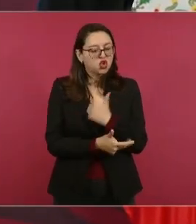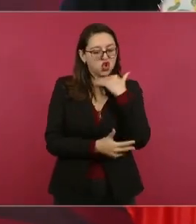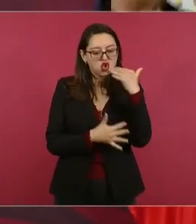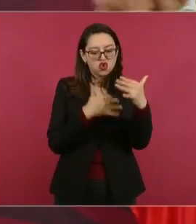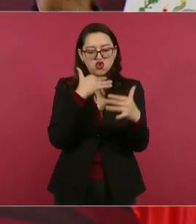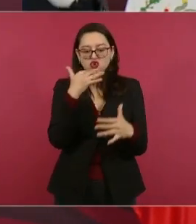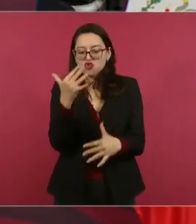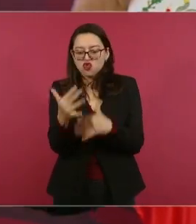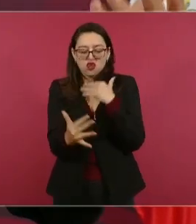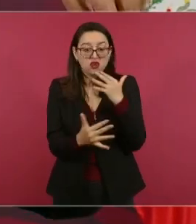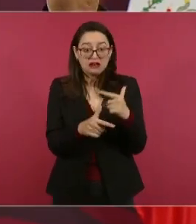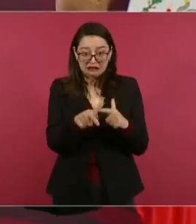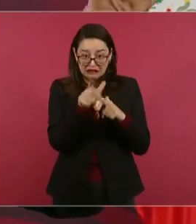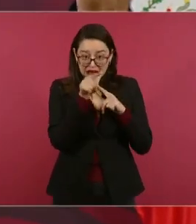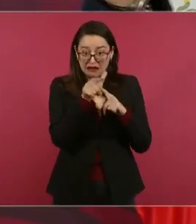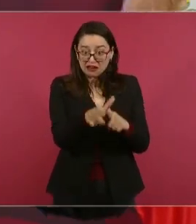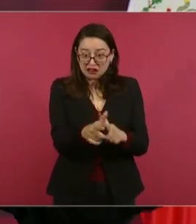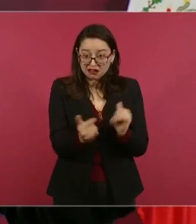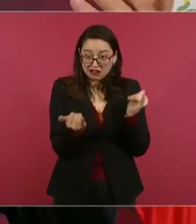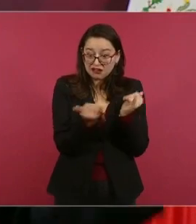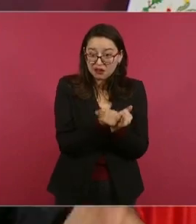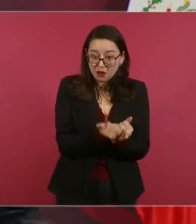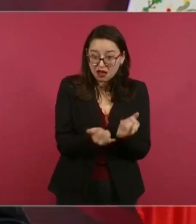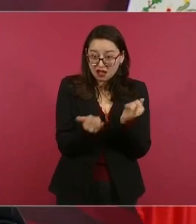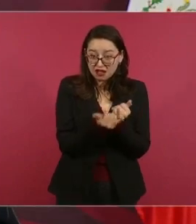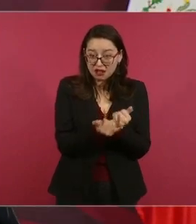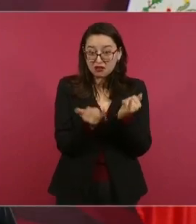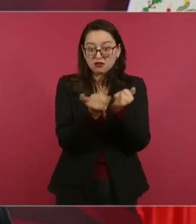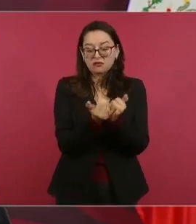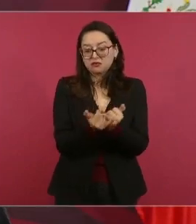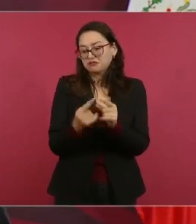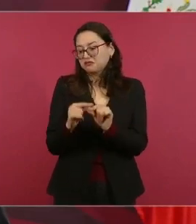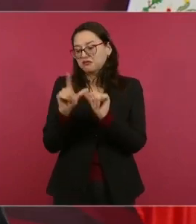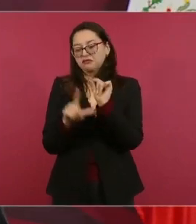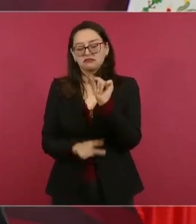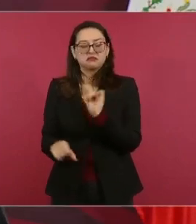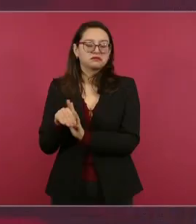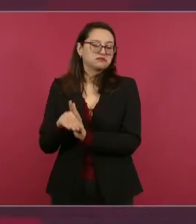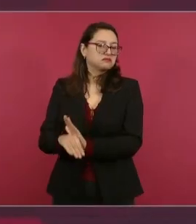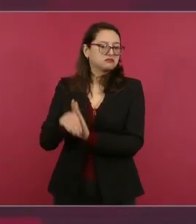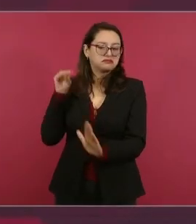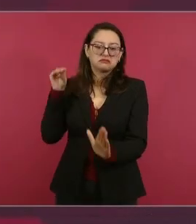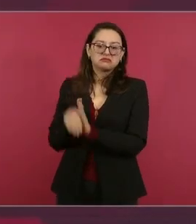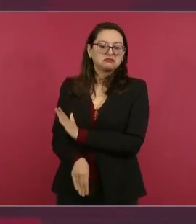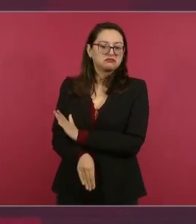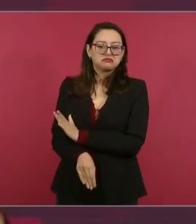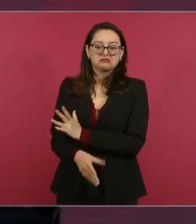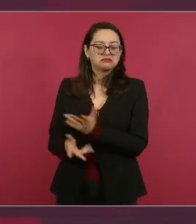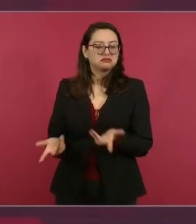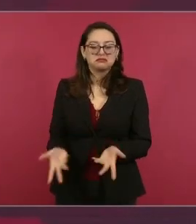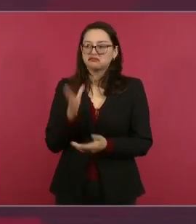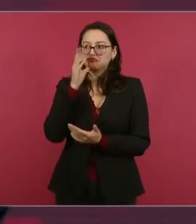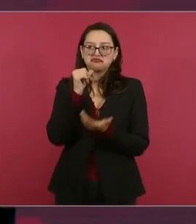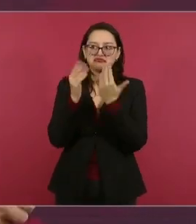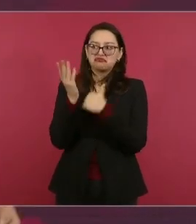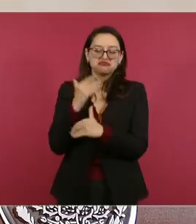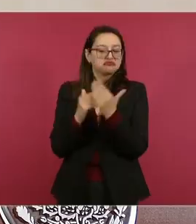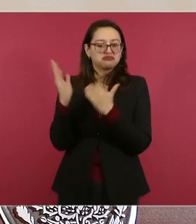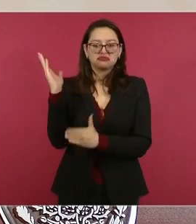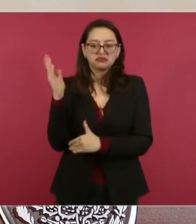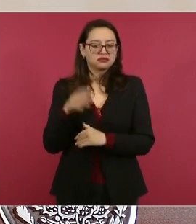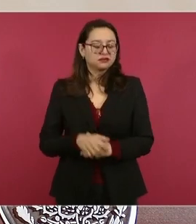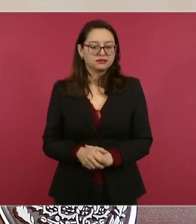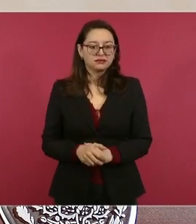pues no vamos a poder lograr el renacimiento de México. Y esto es en bien de